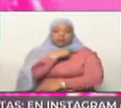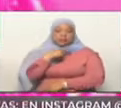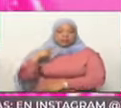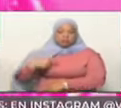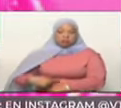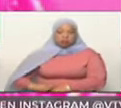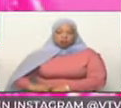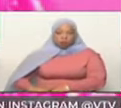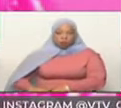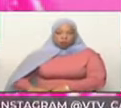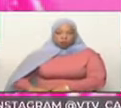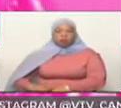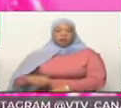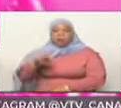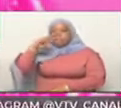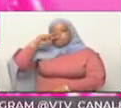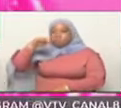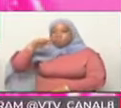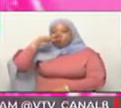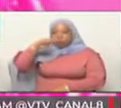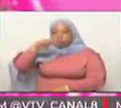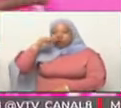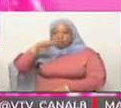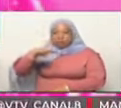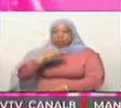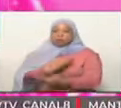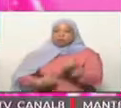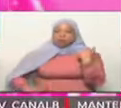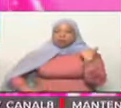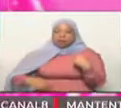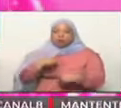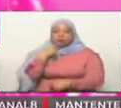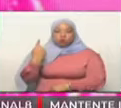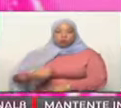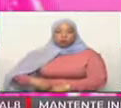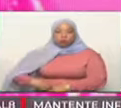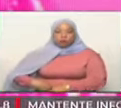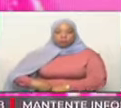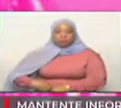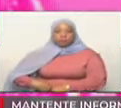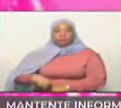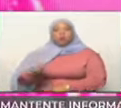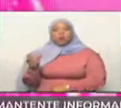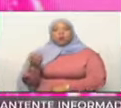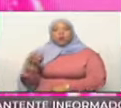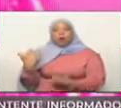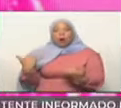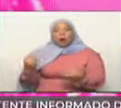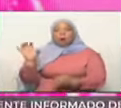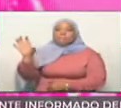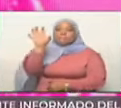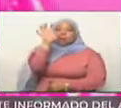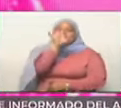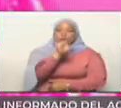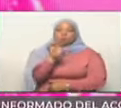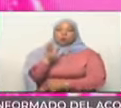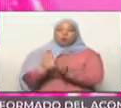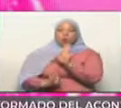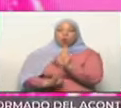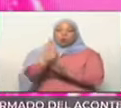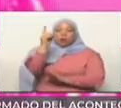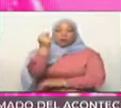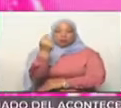detalles, Vladimir Putin, reuniones bilaterales de todo tipo, con países que en estos momentos están punteando la